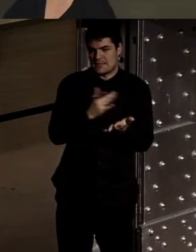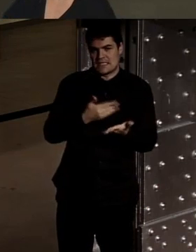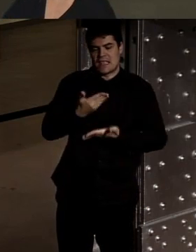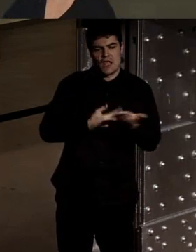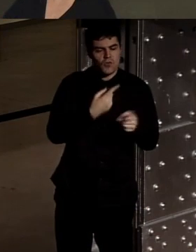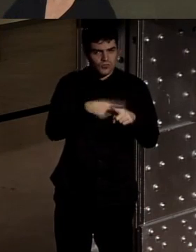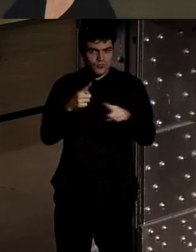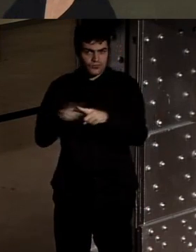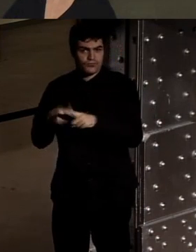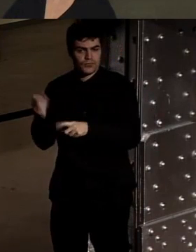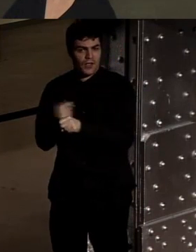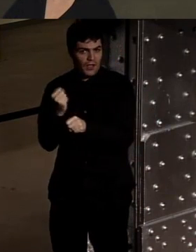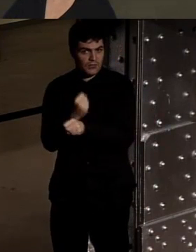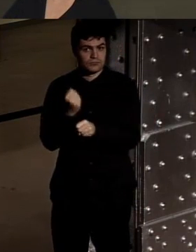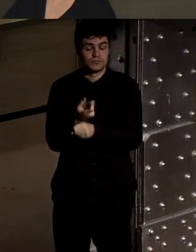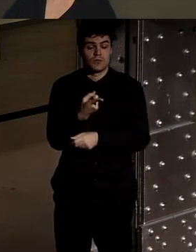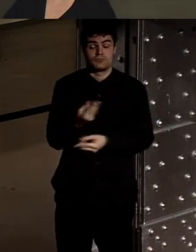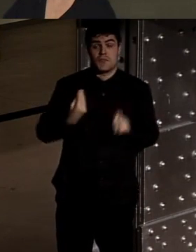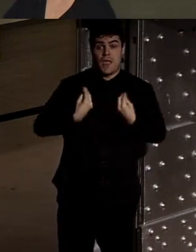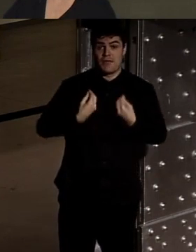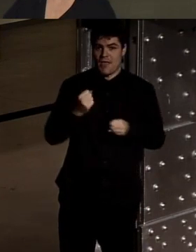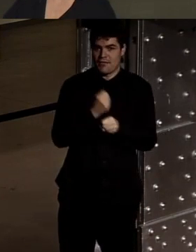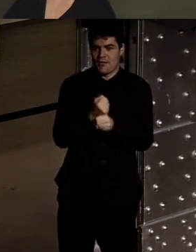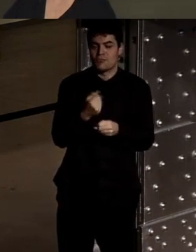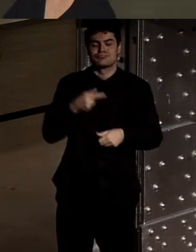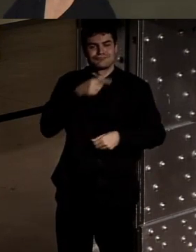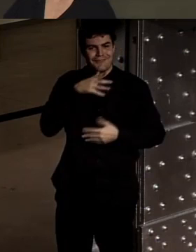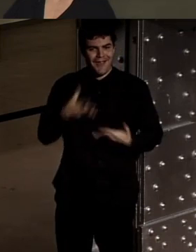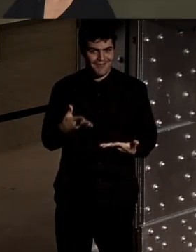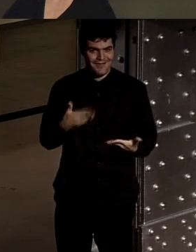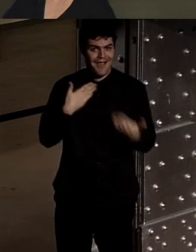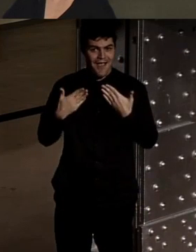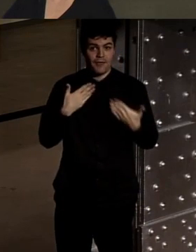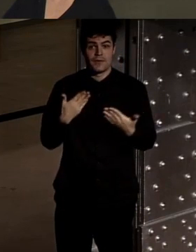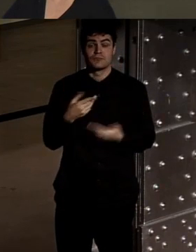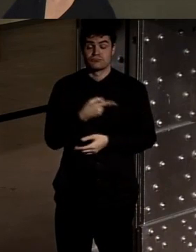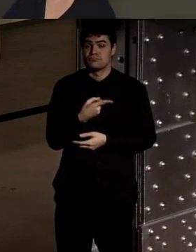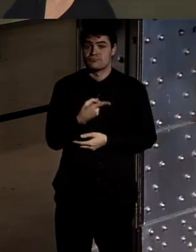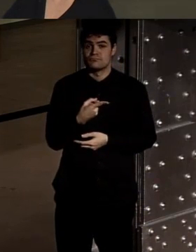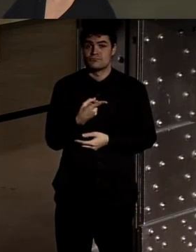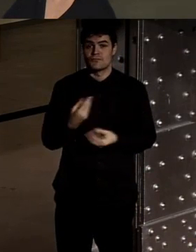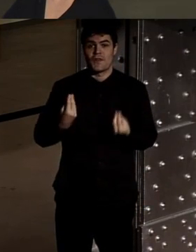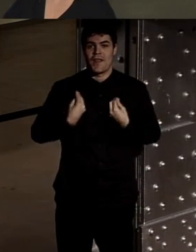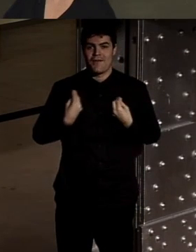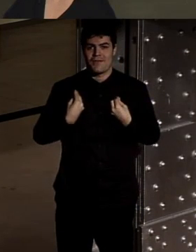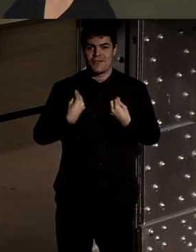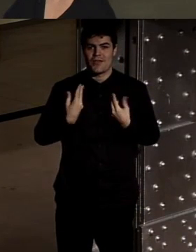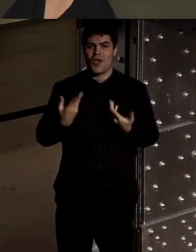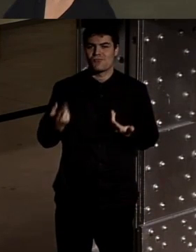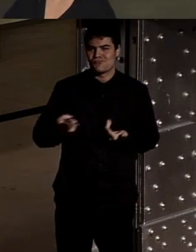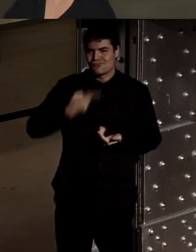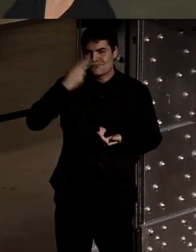De su vida y de su trabajo hablaremos hoy. Tiene una vida tan emocionante, de